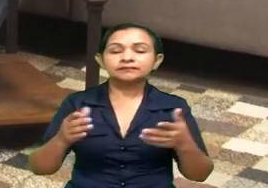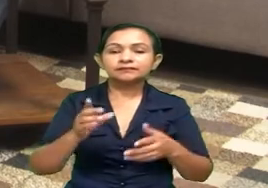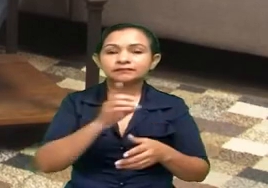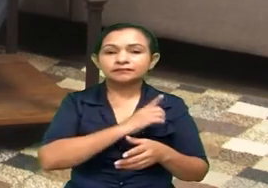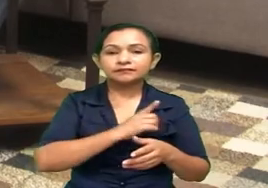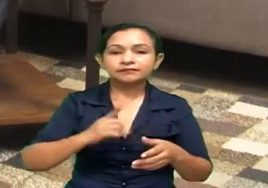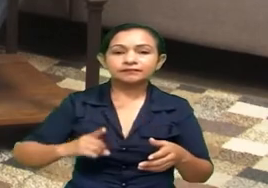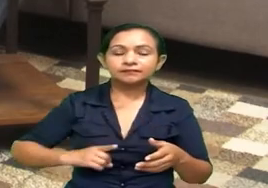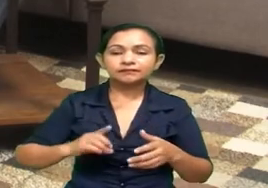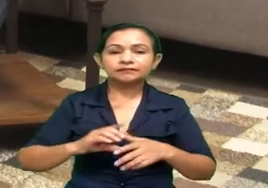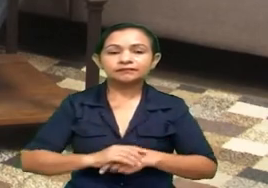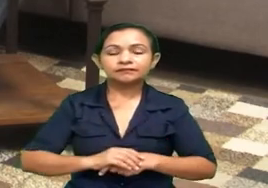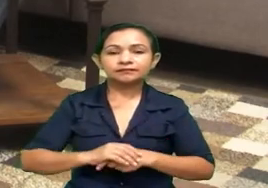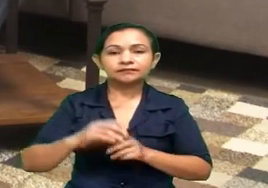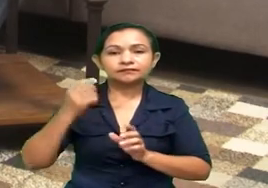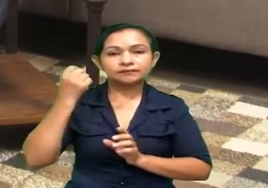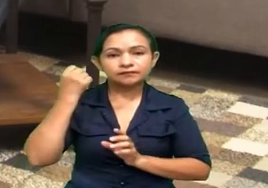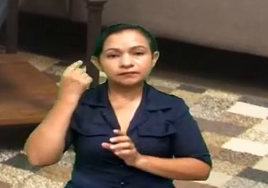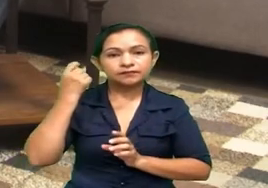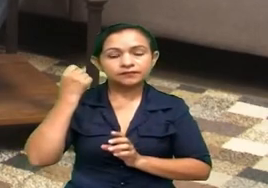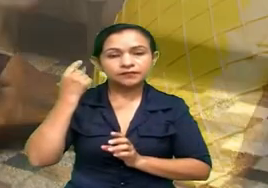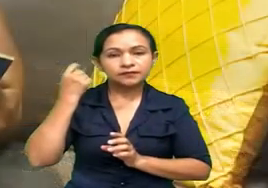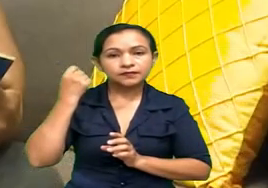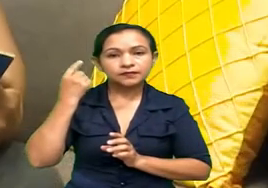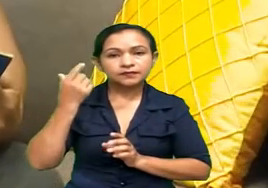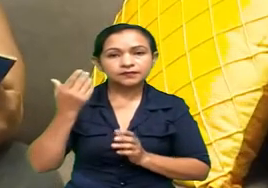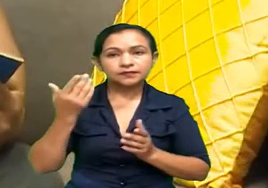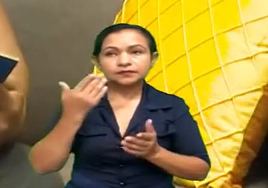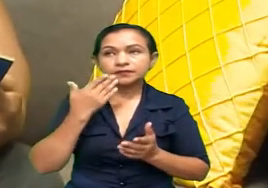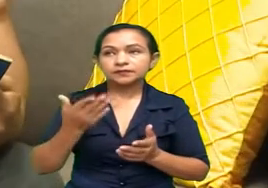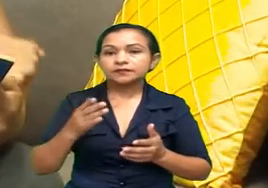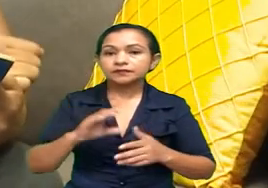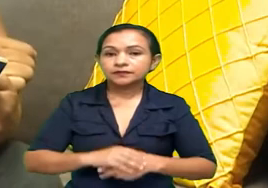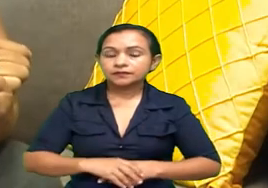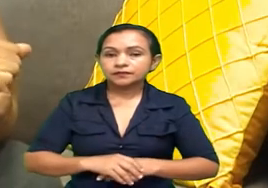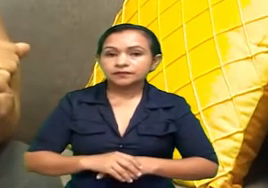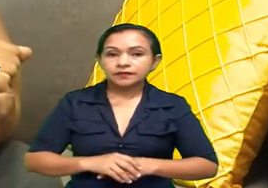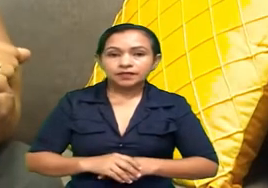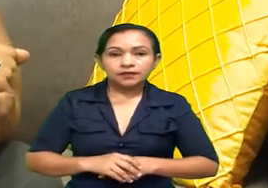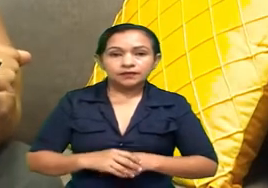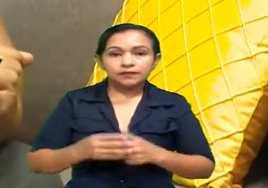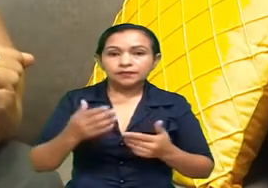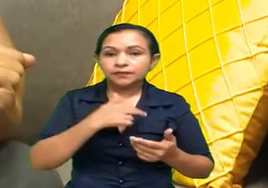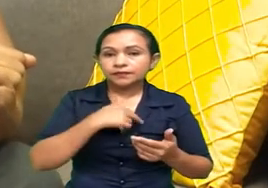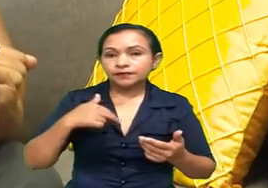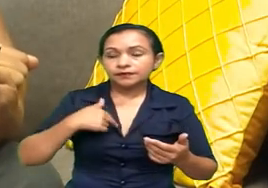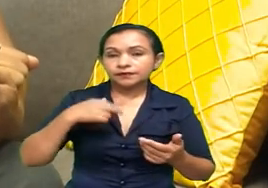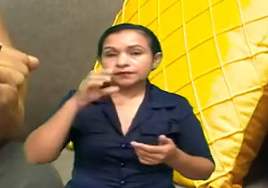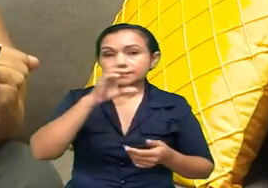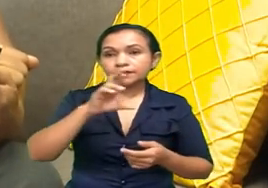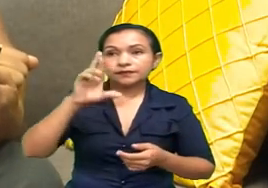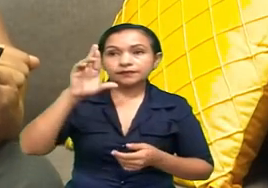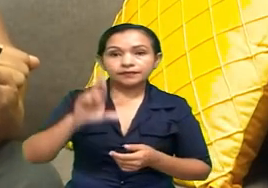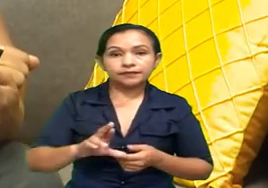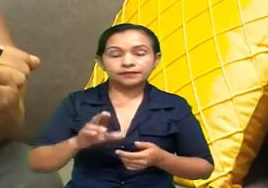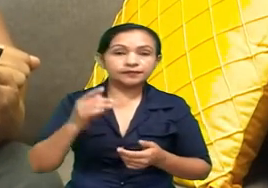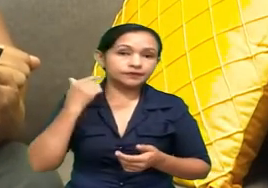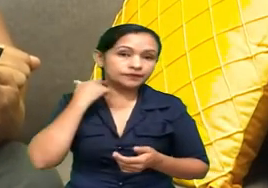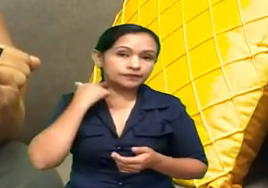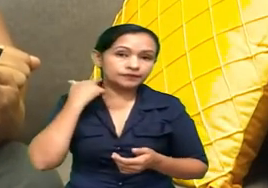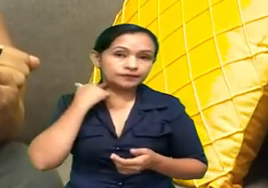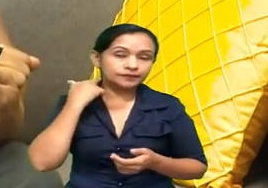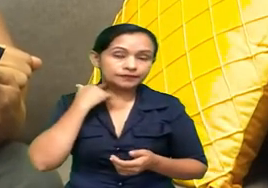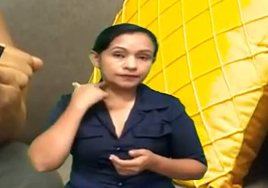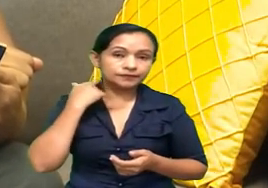Diputado, entiendo que bueno, ahí, como decía usted, en el caso de Costa Rica siente